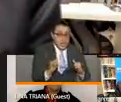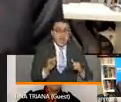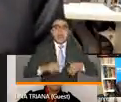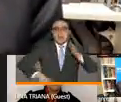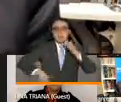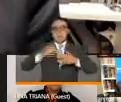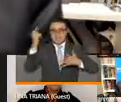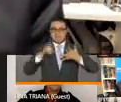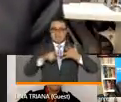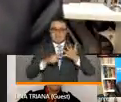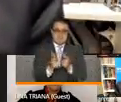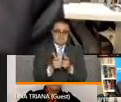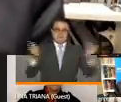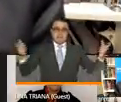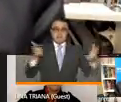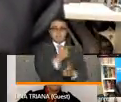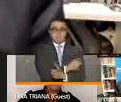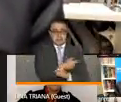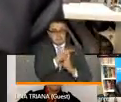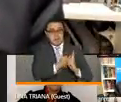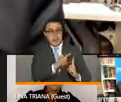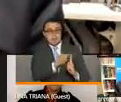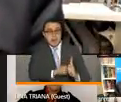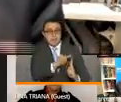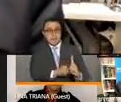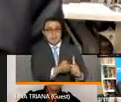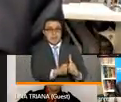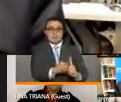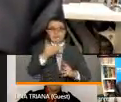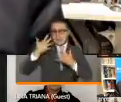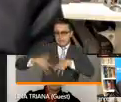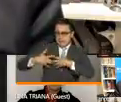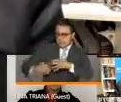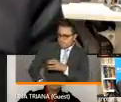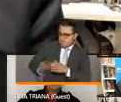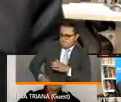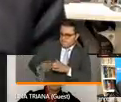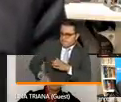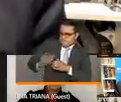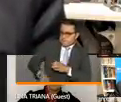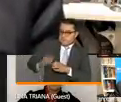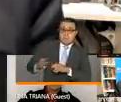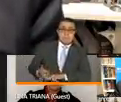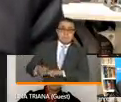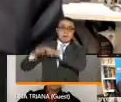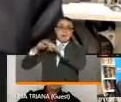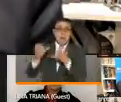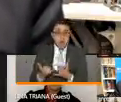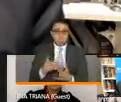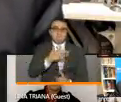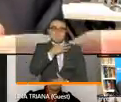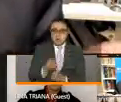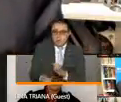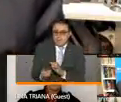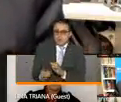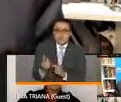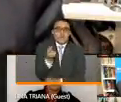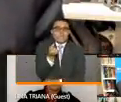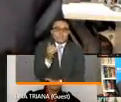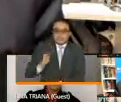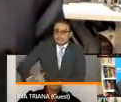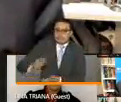masiva, va a tomar algunos meses, hasta que la producción no sea tan limitada como está ahora. Por eso es importante combinar la